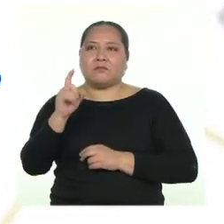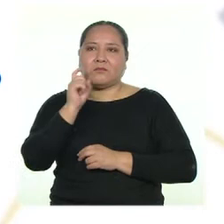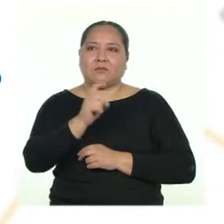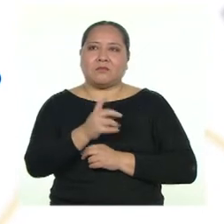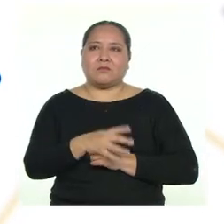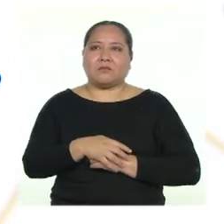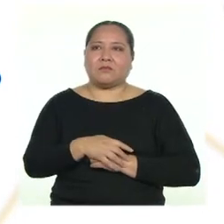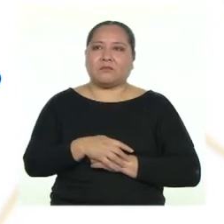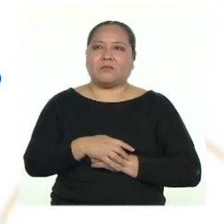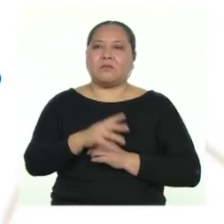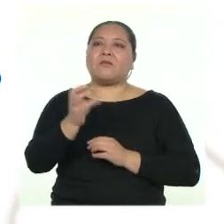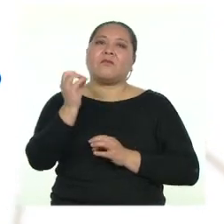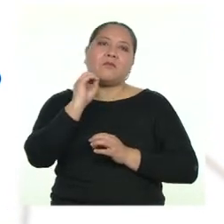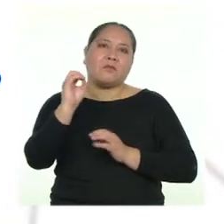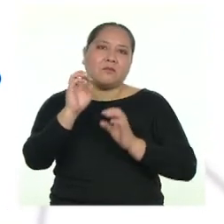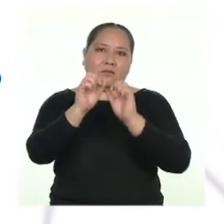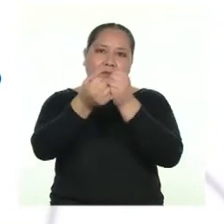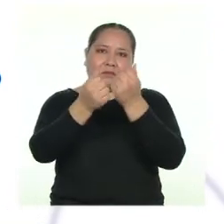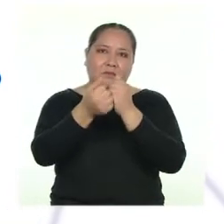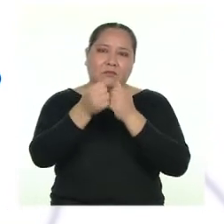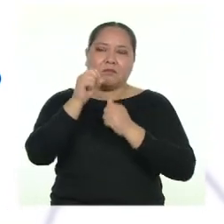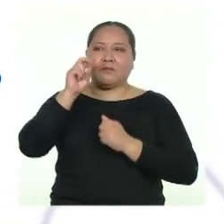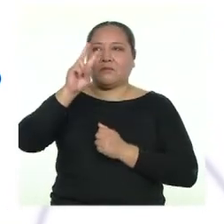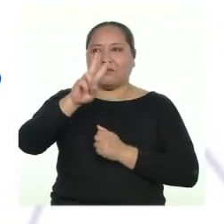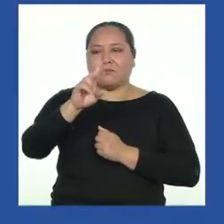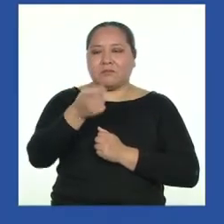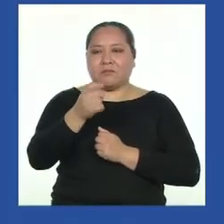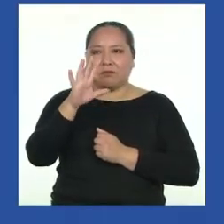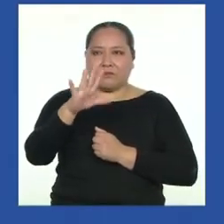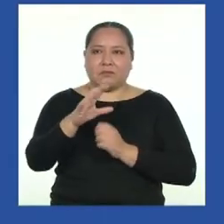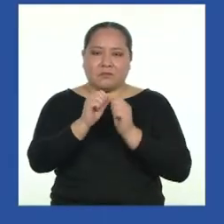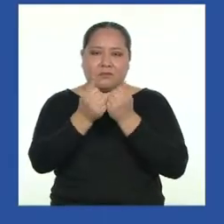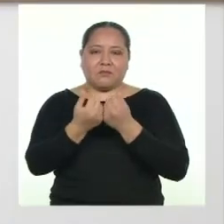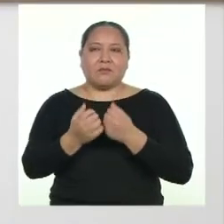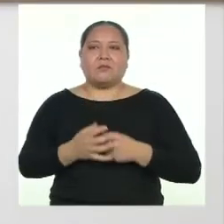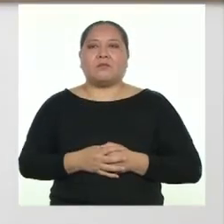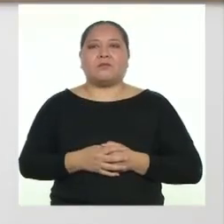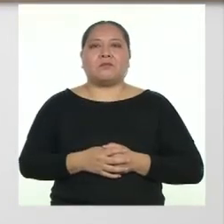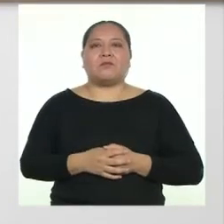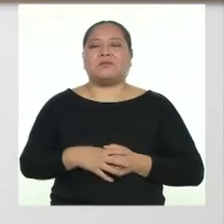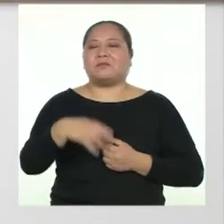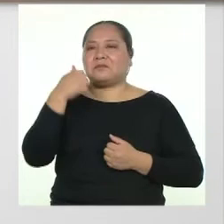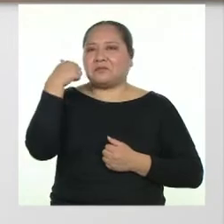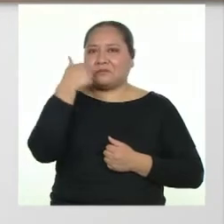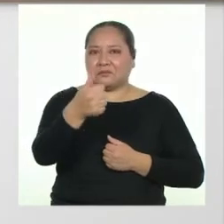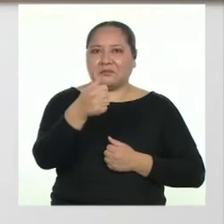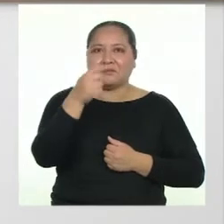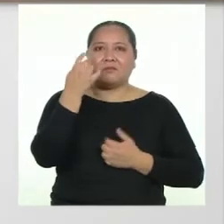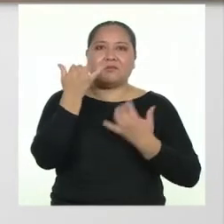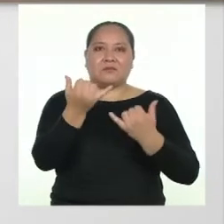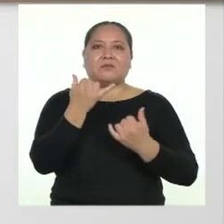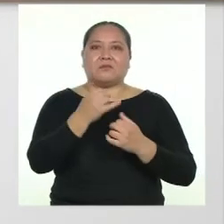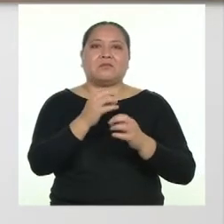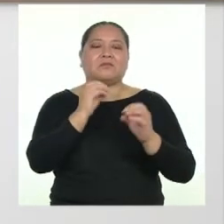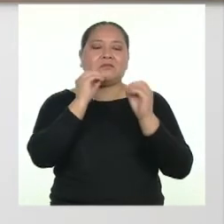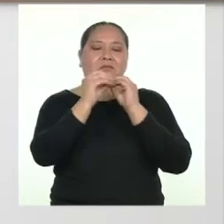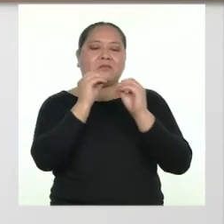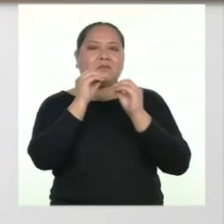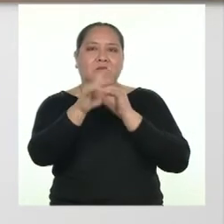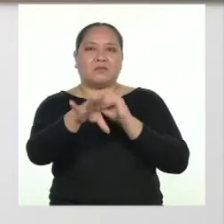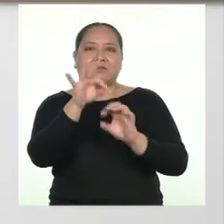o la cantidad de panes, es de 2,5. Bien, ahora te toca hallar el valor de